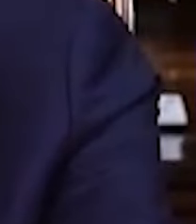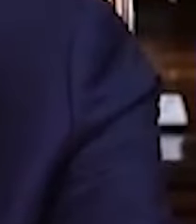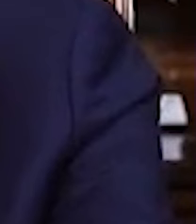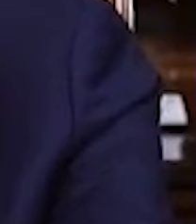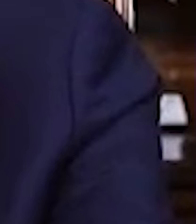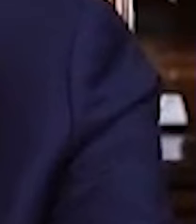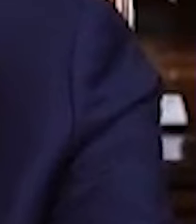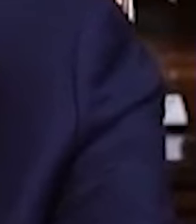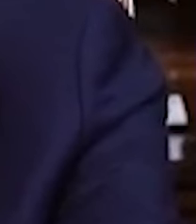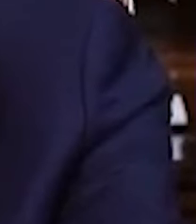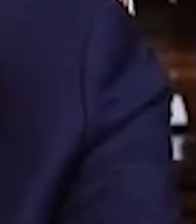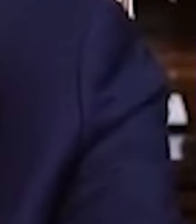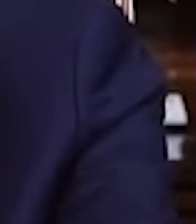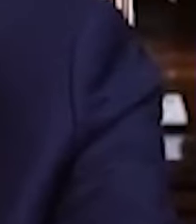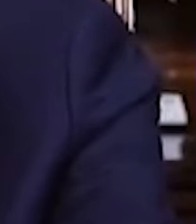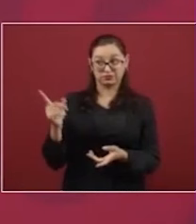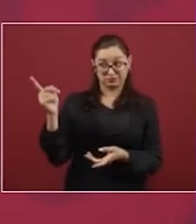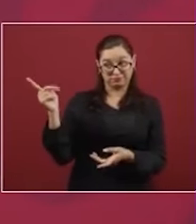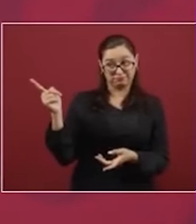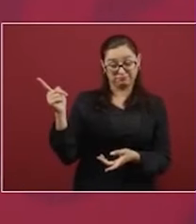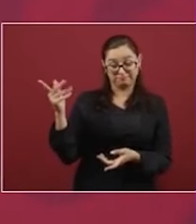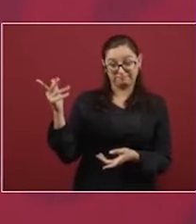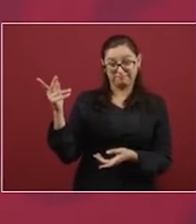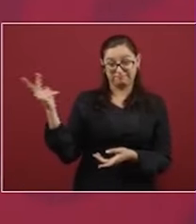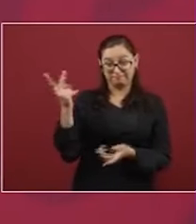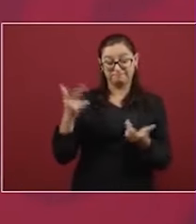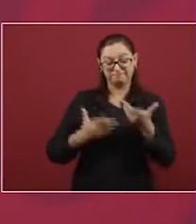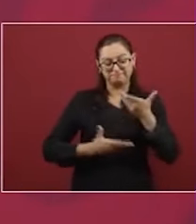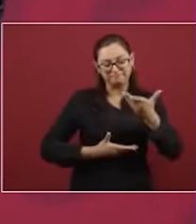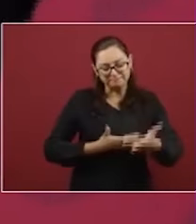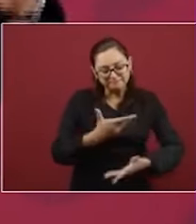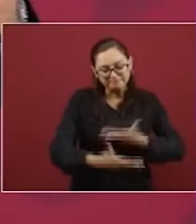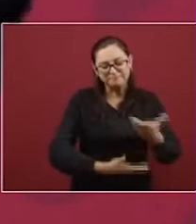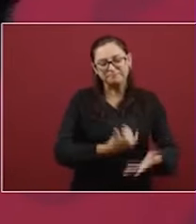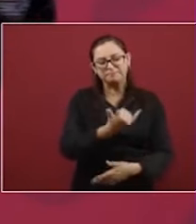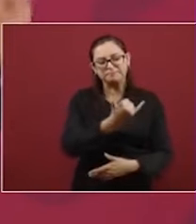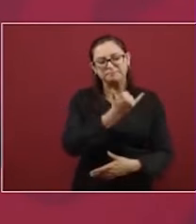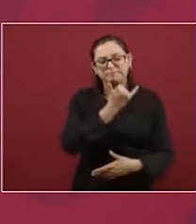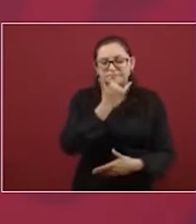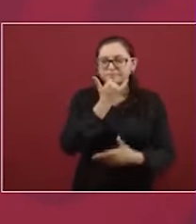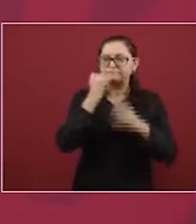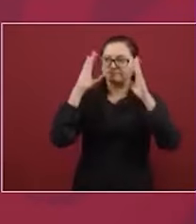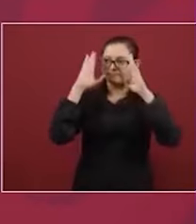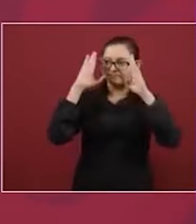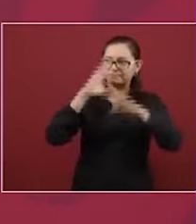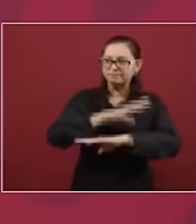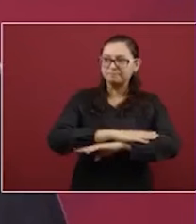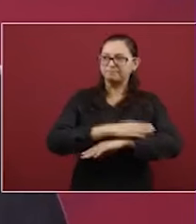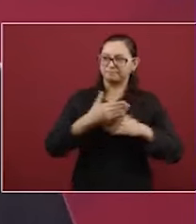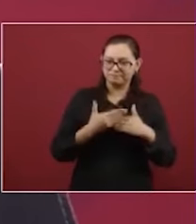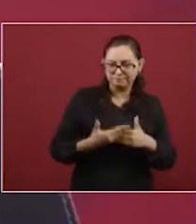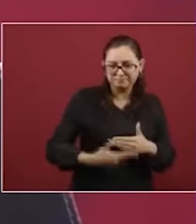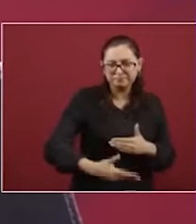movilización de recursos y servicios eh públicos y por otro las quejas por el su registro de algunos casos en el